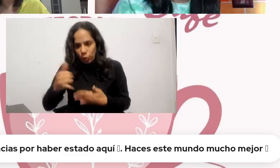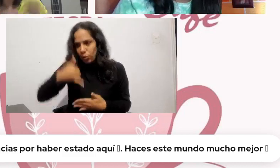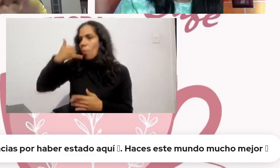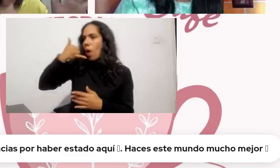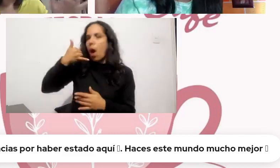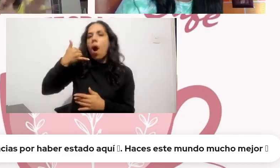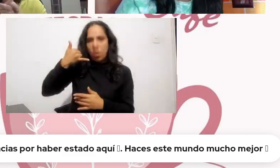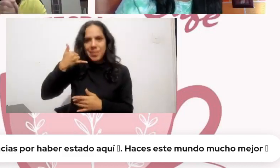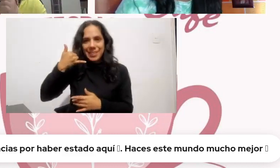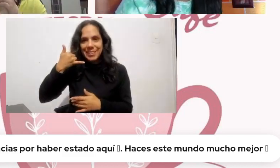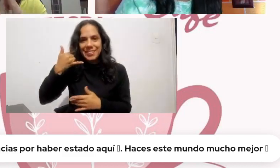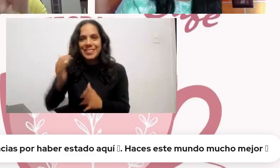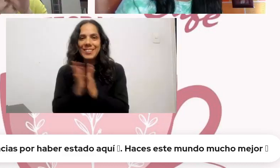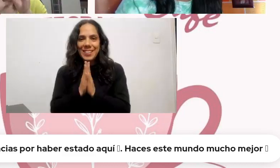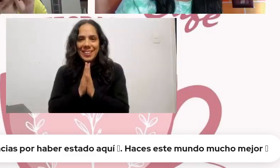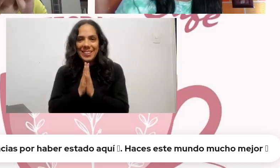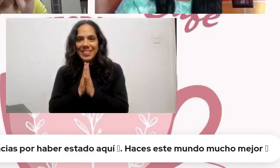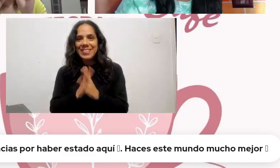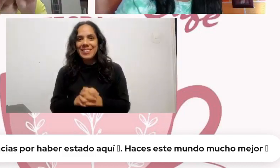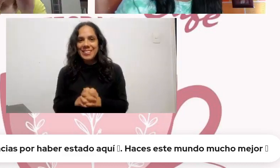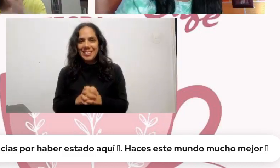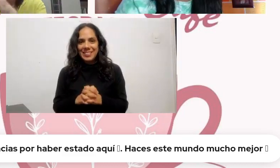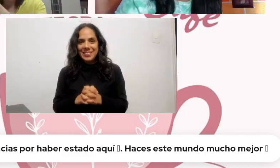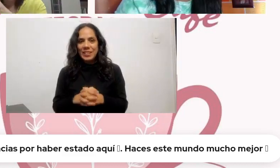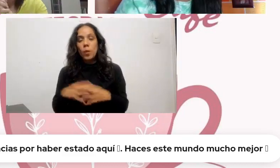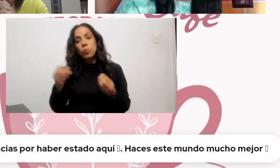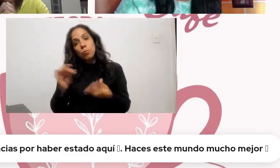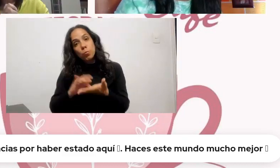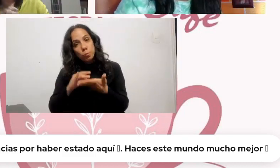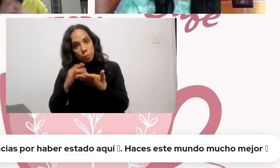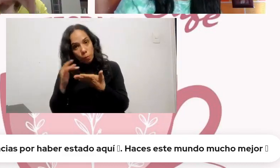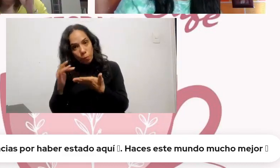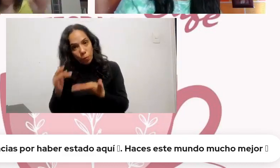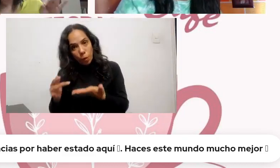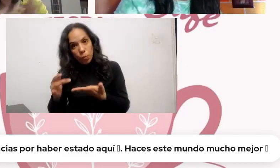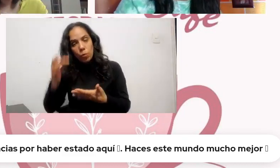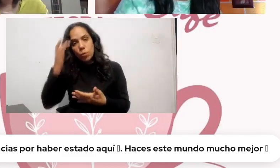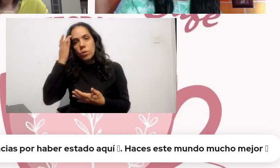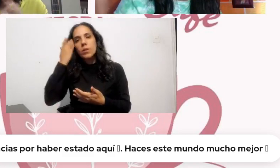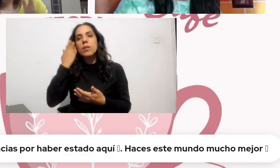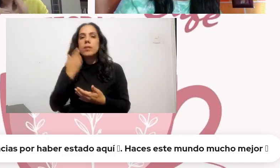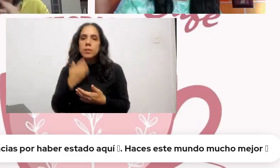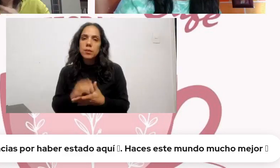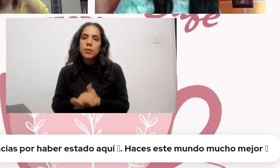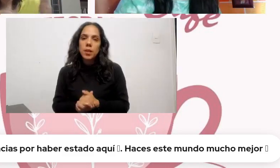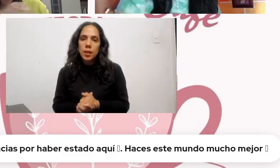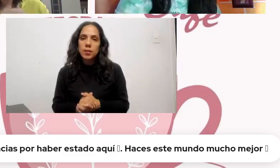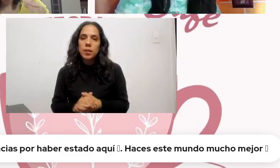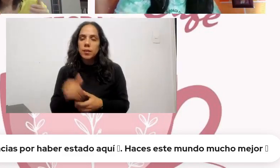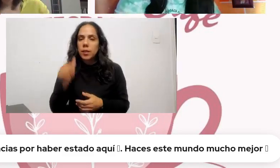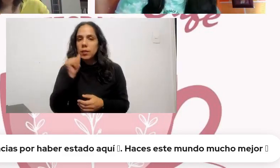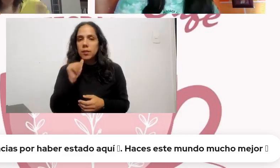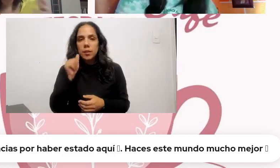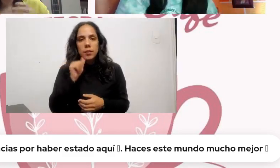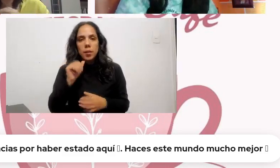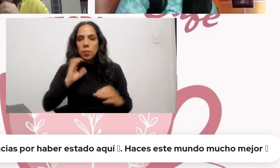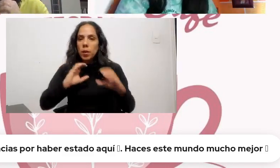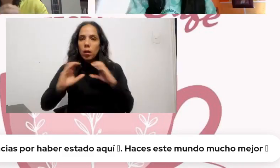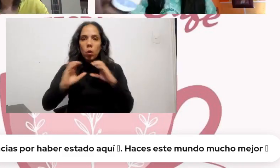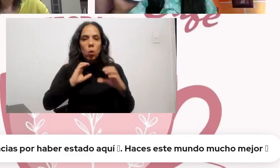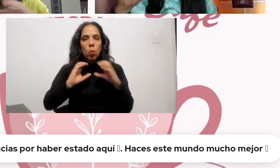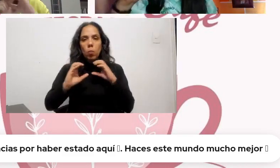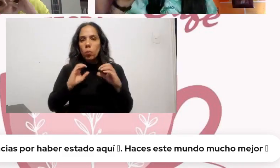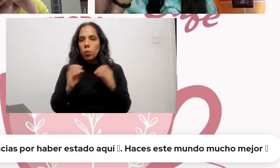todo. Me queda clarísimo porque así, de verdad, y por eso mencionaba a Michelle, porque así ha sido siempre una comunicación